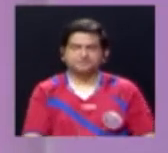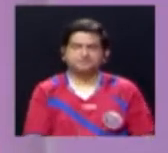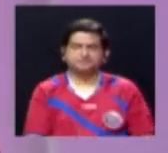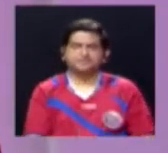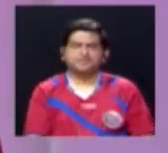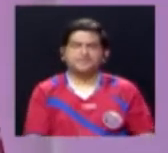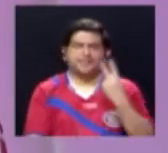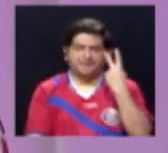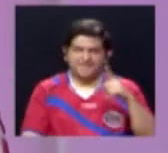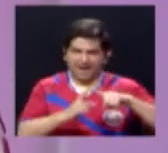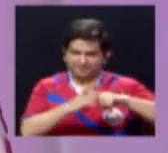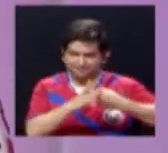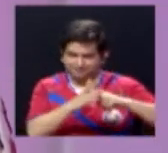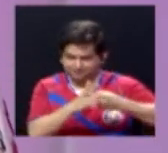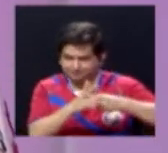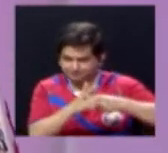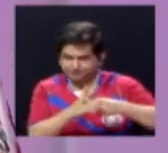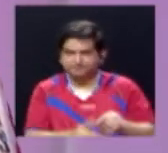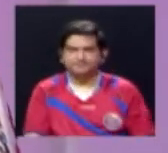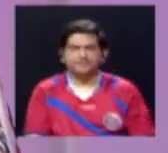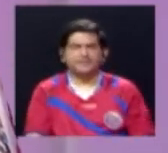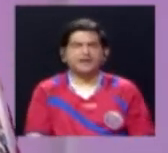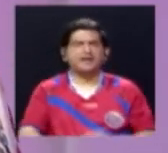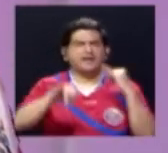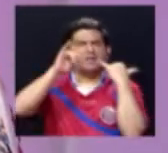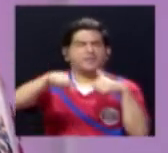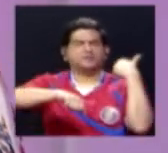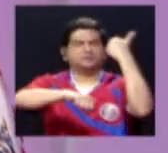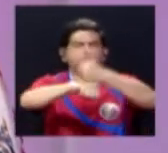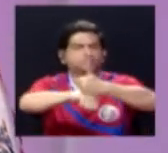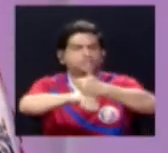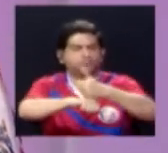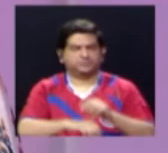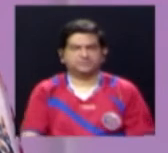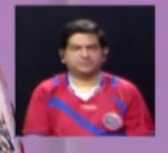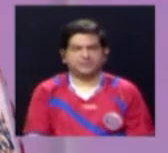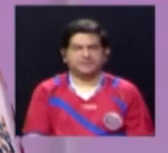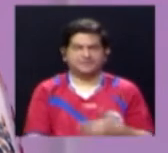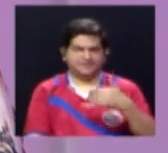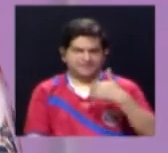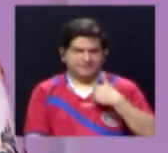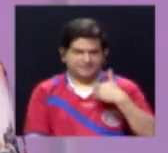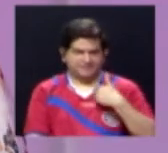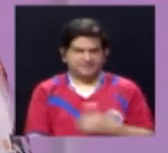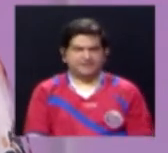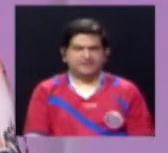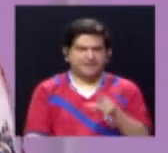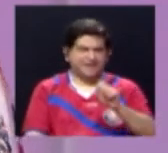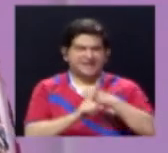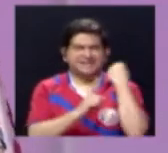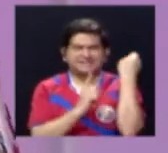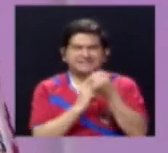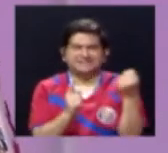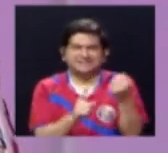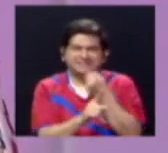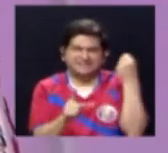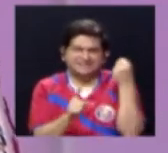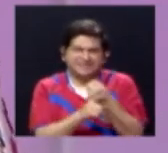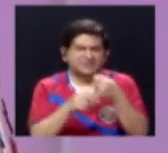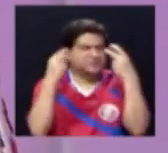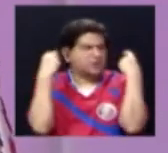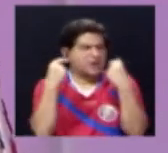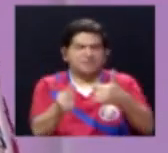mire el mecanismo para poner una denuncia cuando está pasando una situación de violencia es